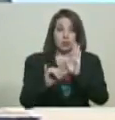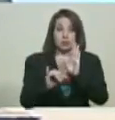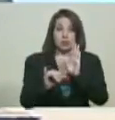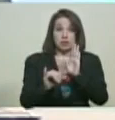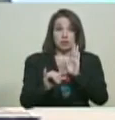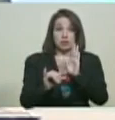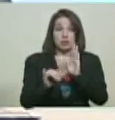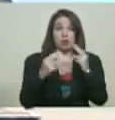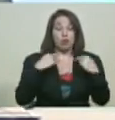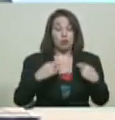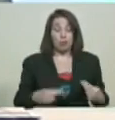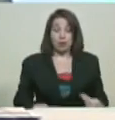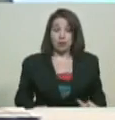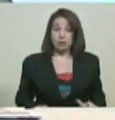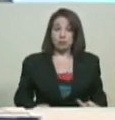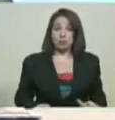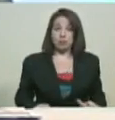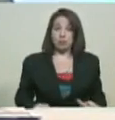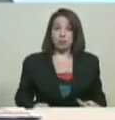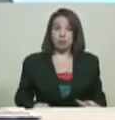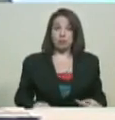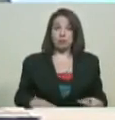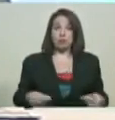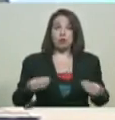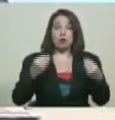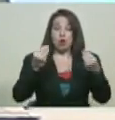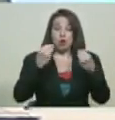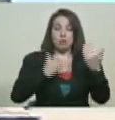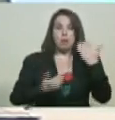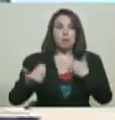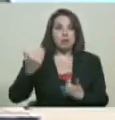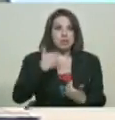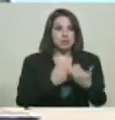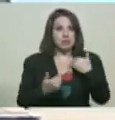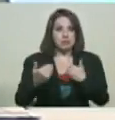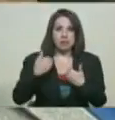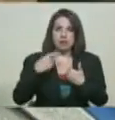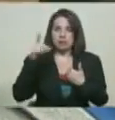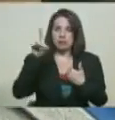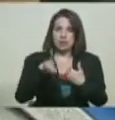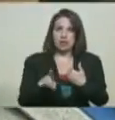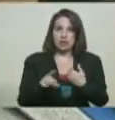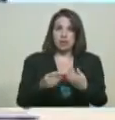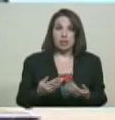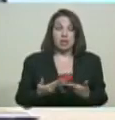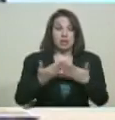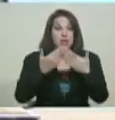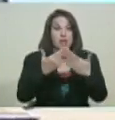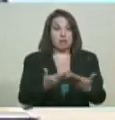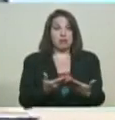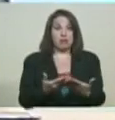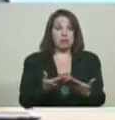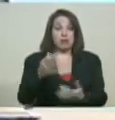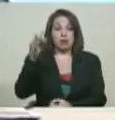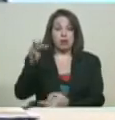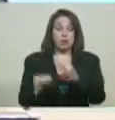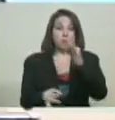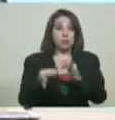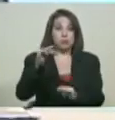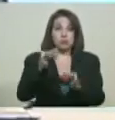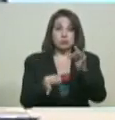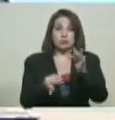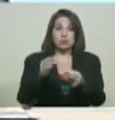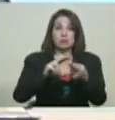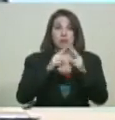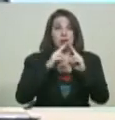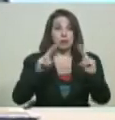humanismo con desprendimiento como víctima y va a otorgar beneficios de justicia para la